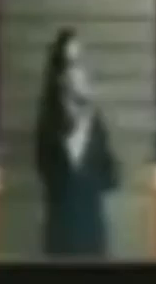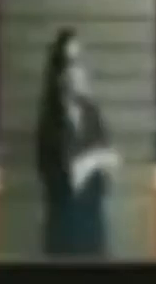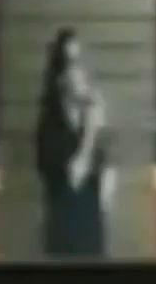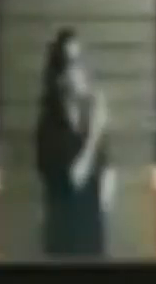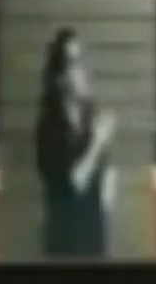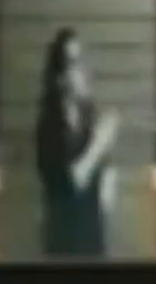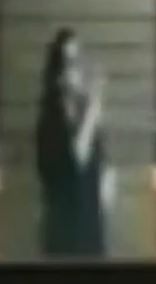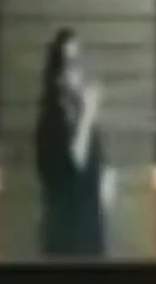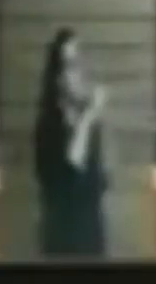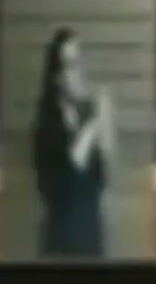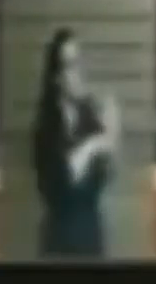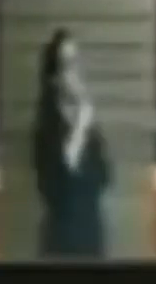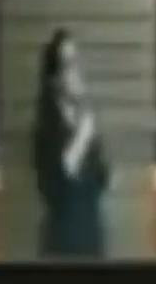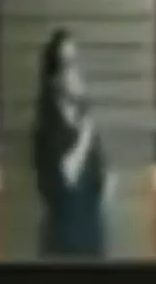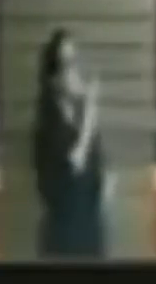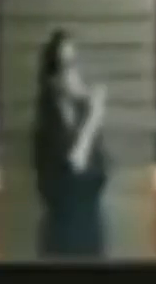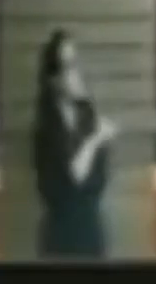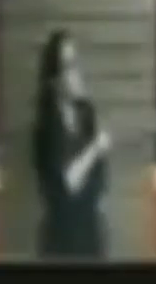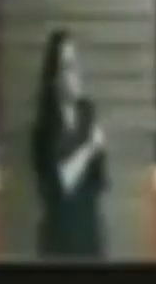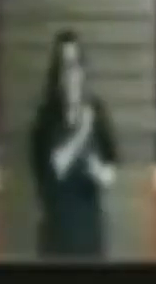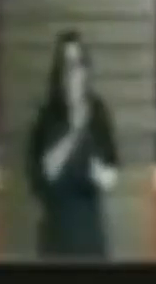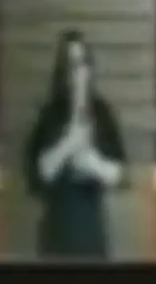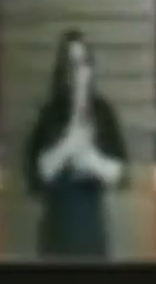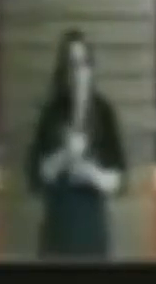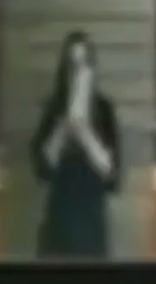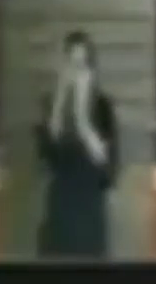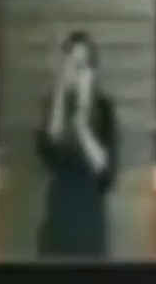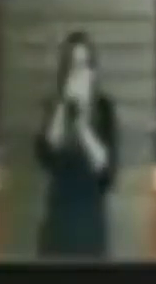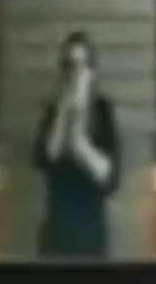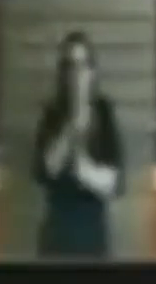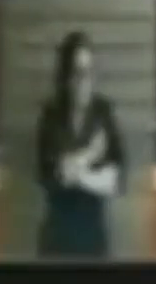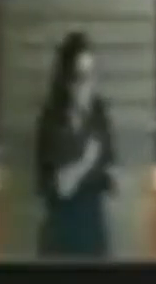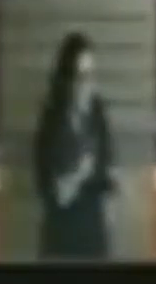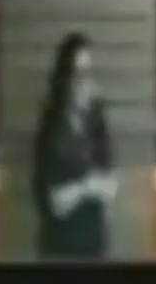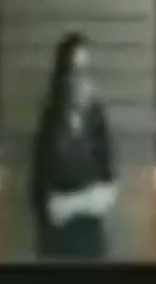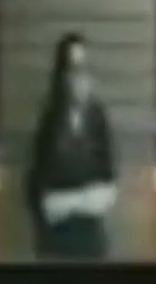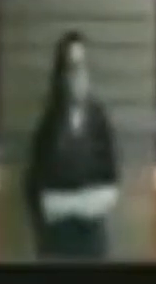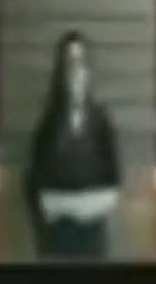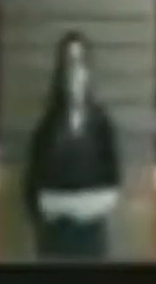tiene usted que decirme tres veces. ¿Sale usted de este pleno? Que no. Pues un receso hasta que salga.